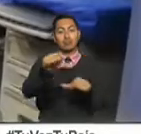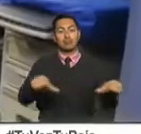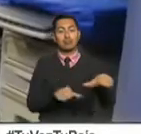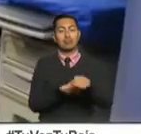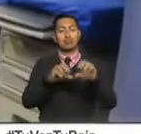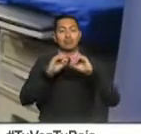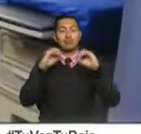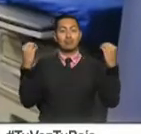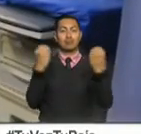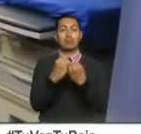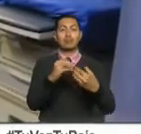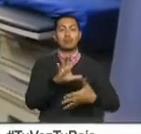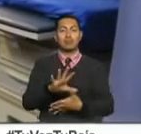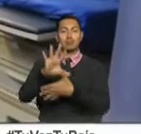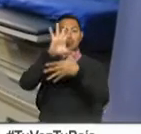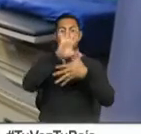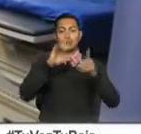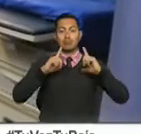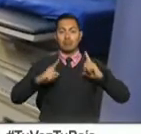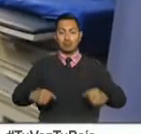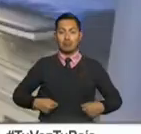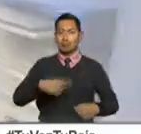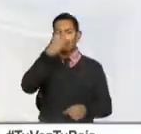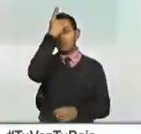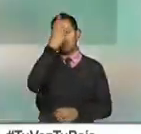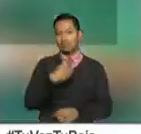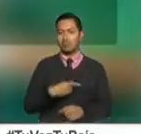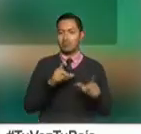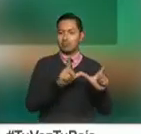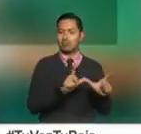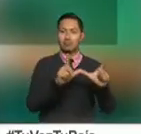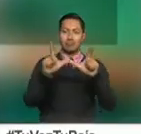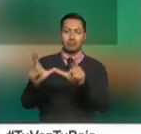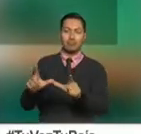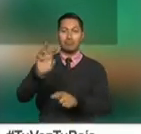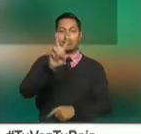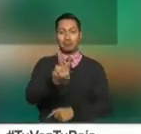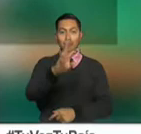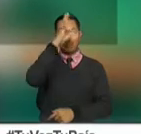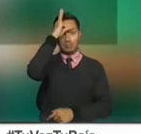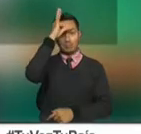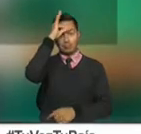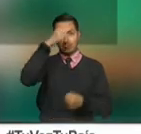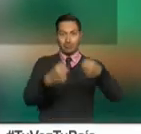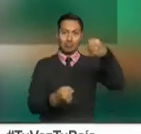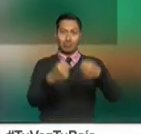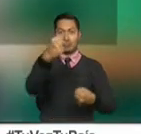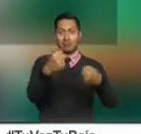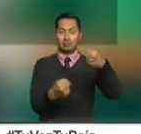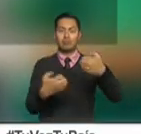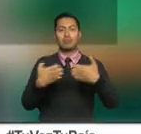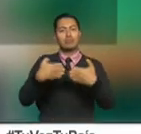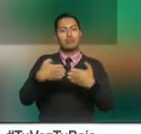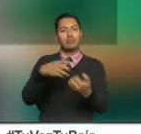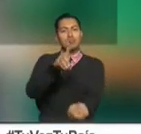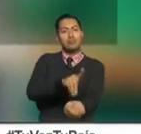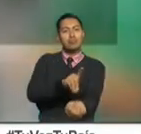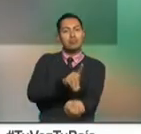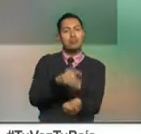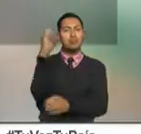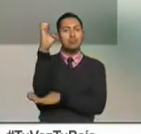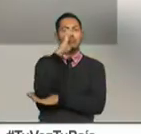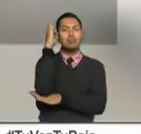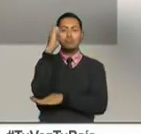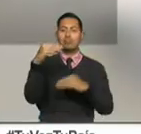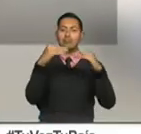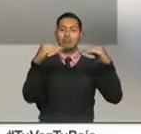Organización Panamericana de la Salud, decidió certificar a sus 2 hospitales móviles como equipos médicos de emergencias de nivel 2